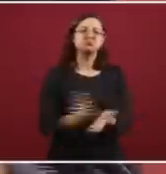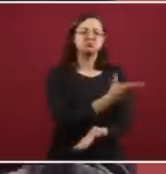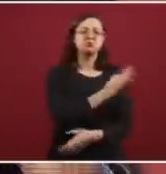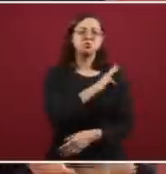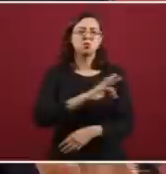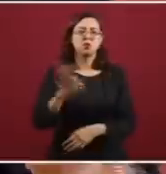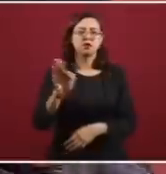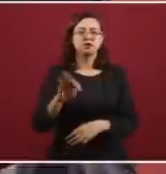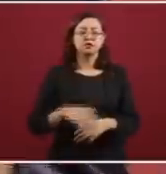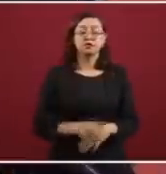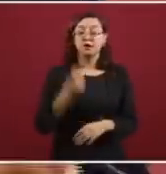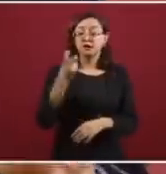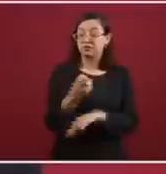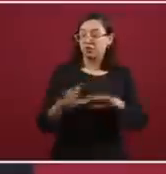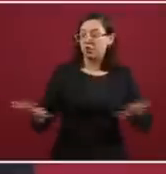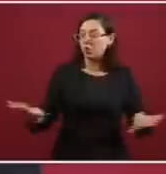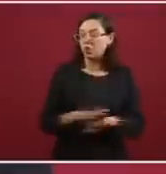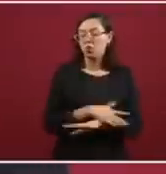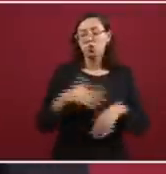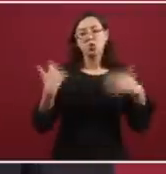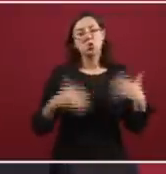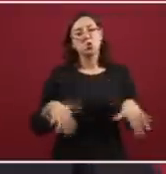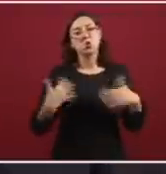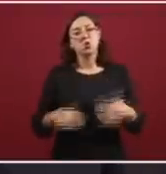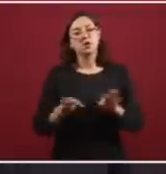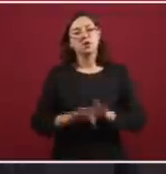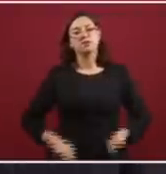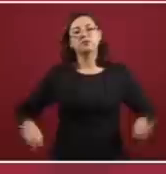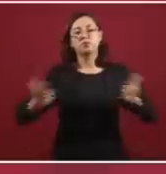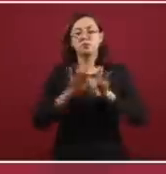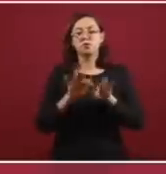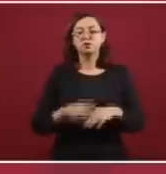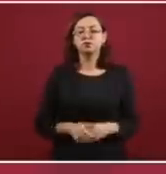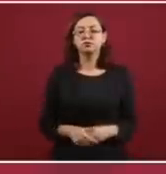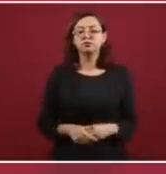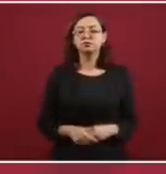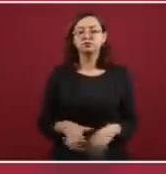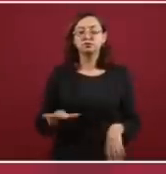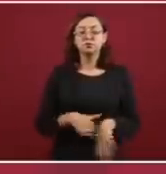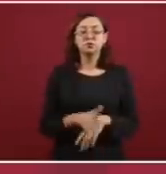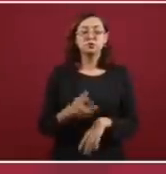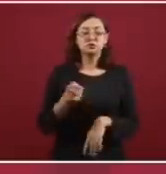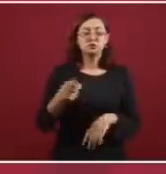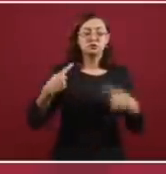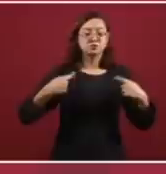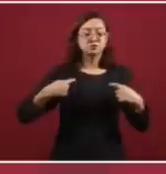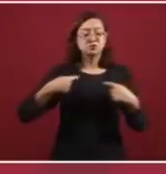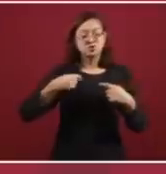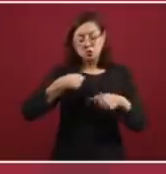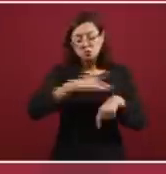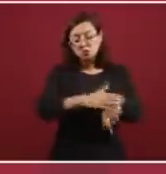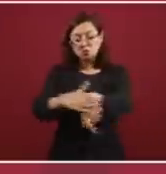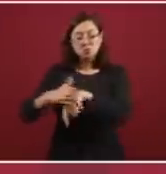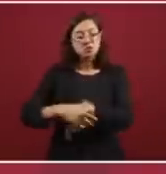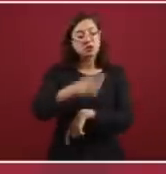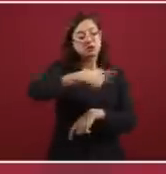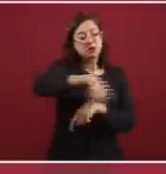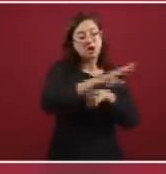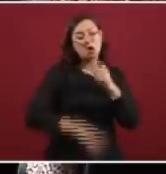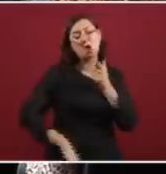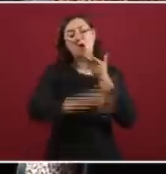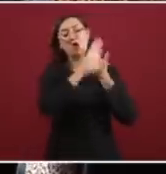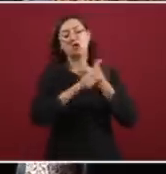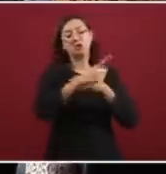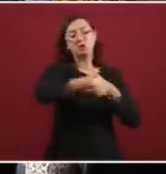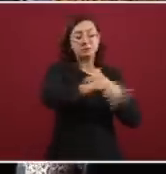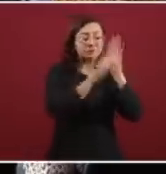Por eso yo llamo a los adversarios conservadores que